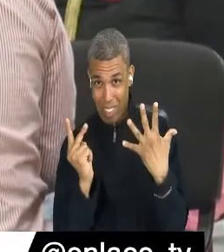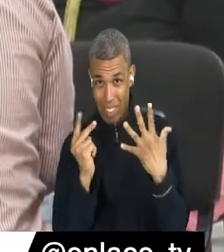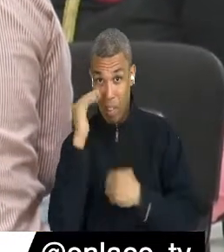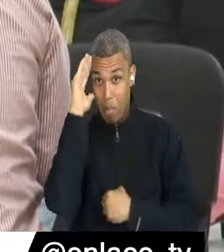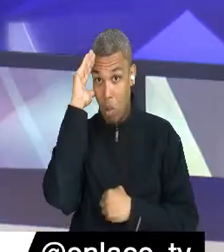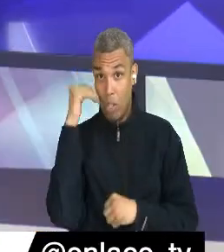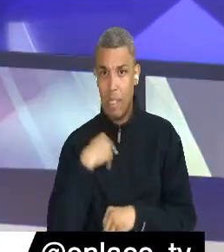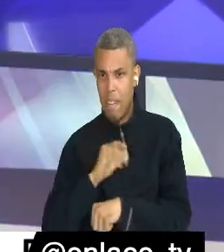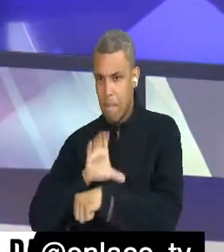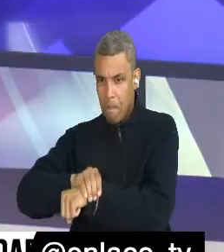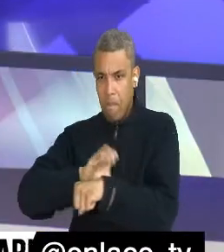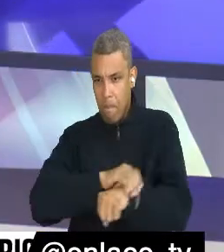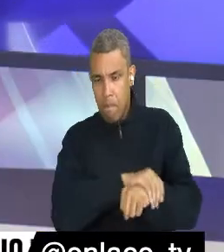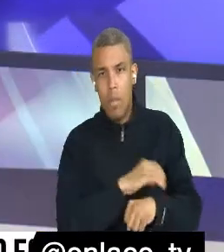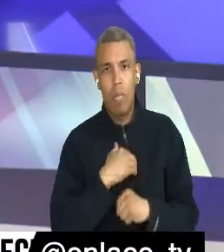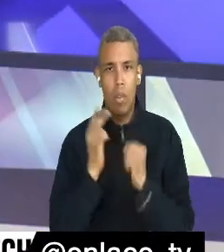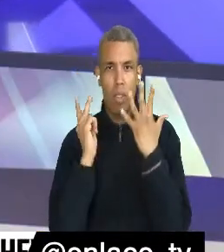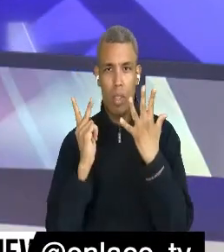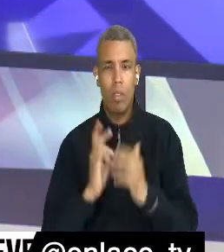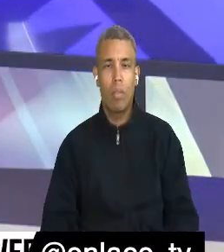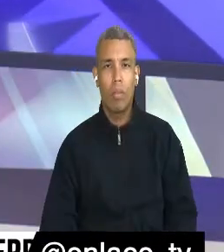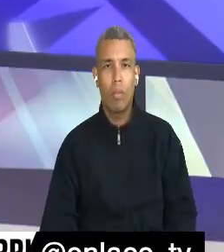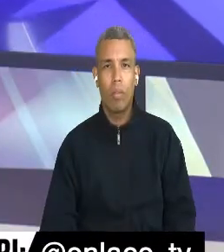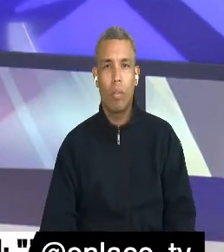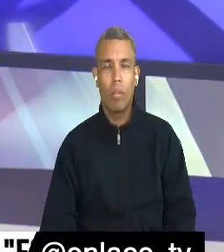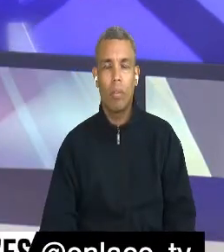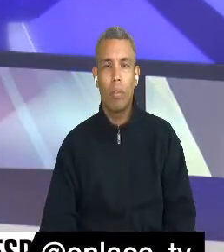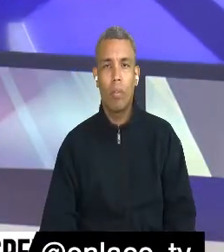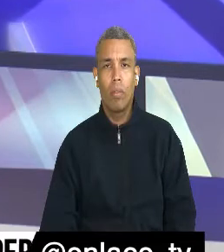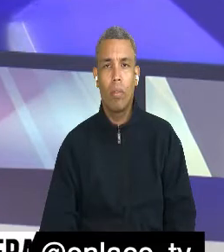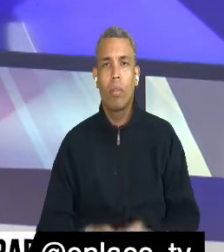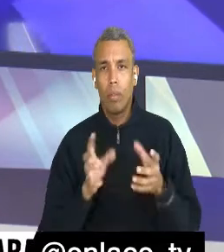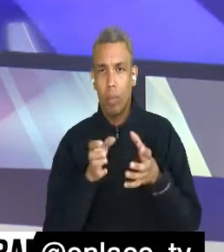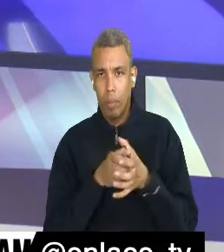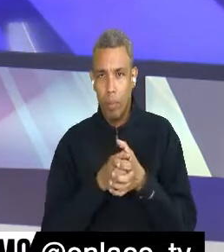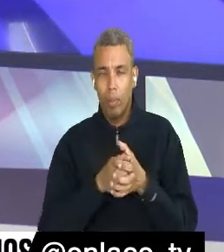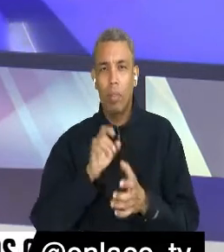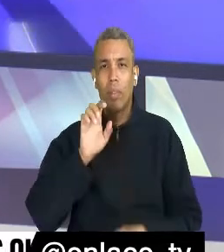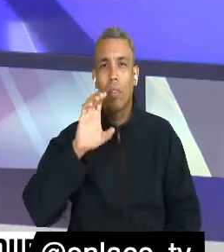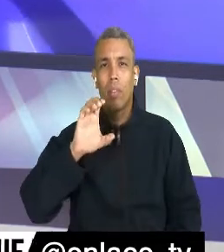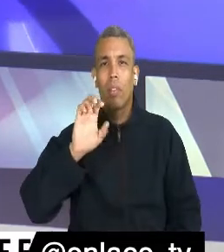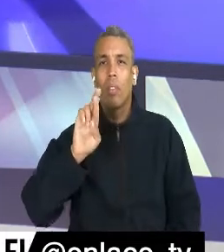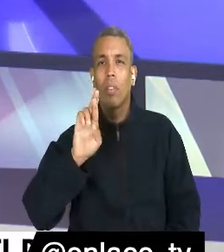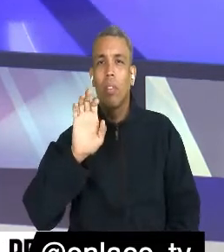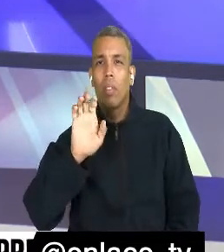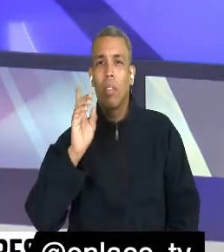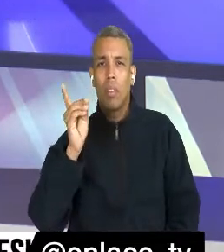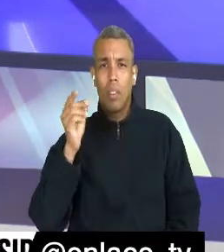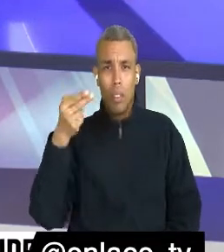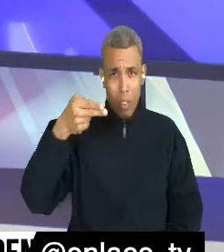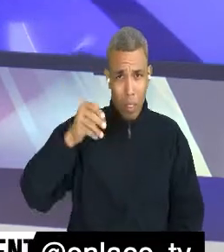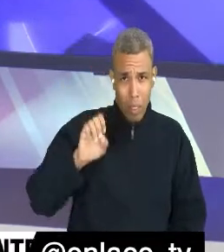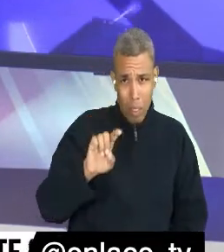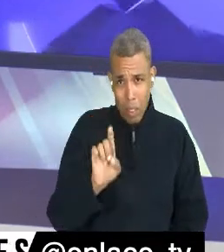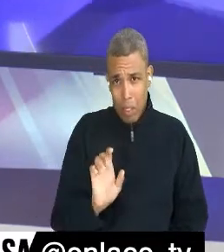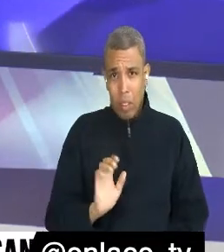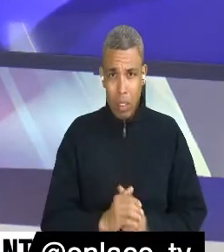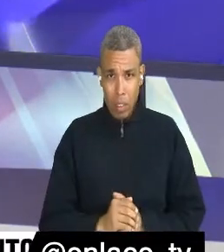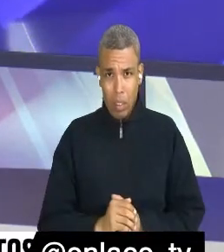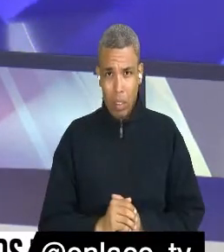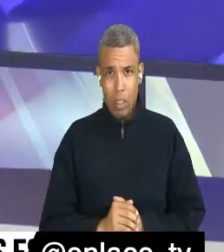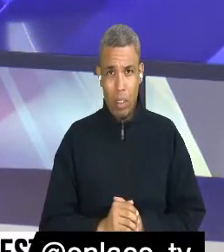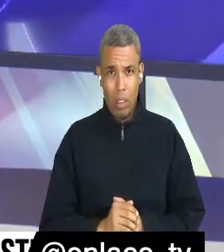autoridades. El presidente de Credos, Iván Madero, rechazó las capturas de los líderes sociales, quienes según él son señalados de